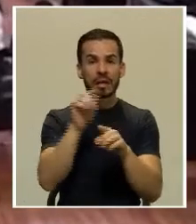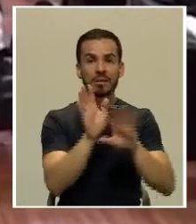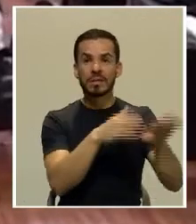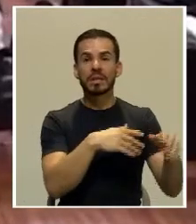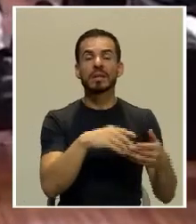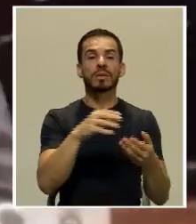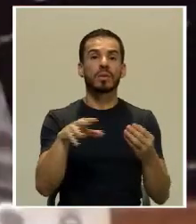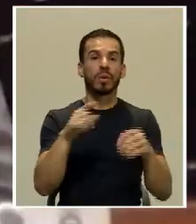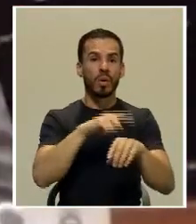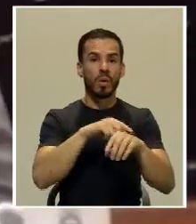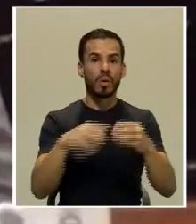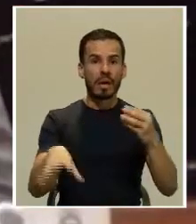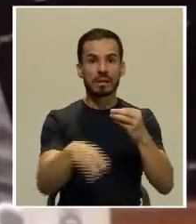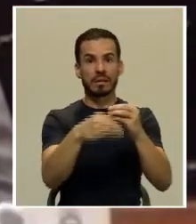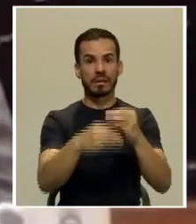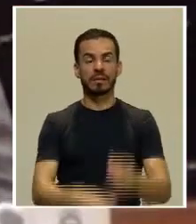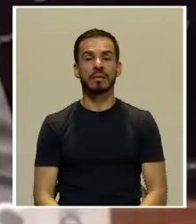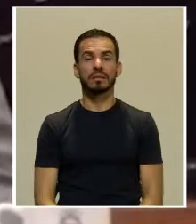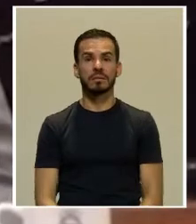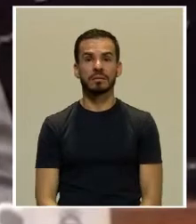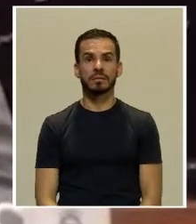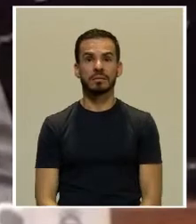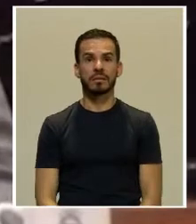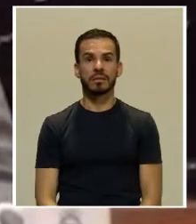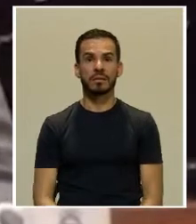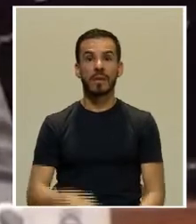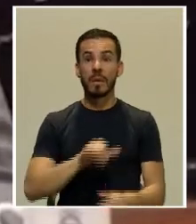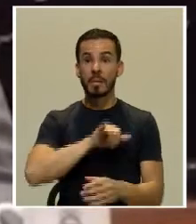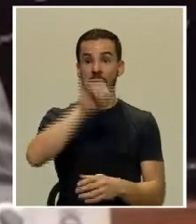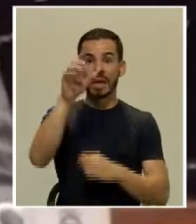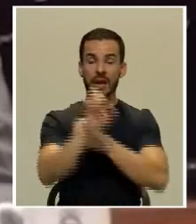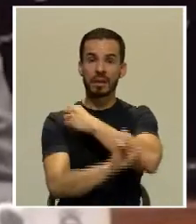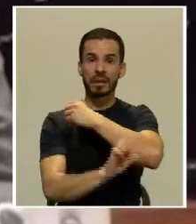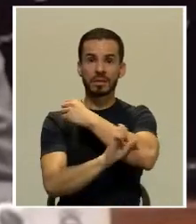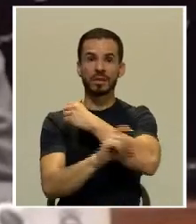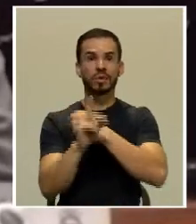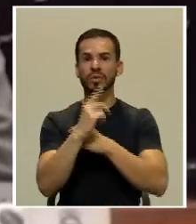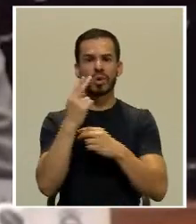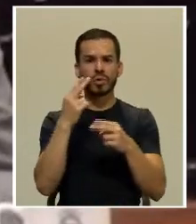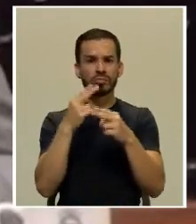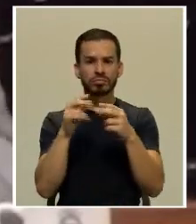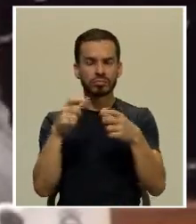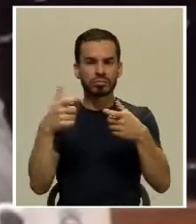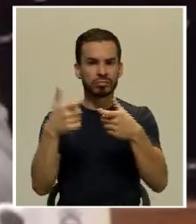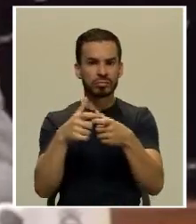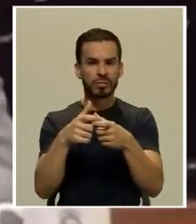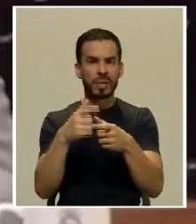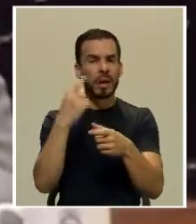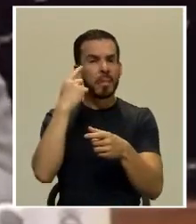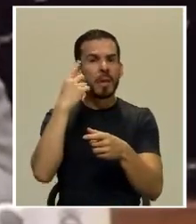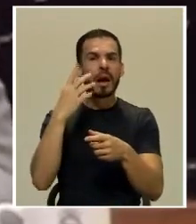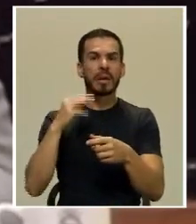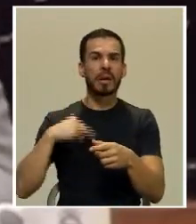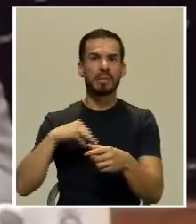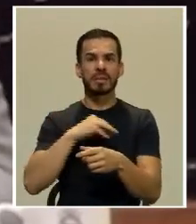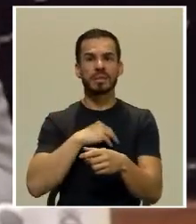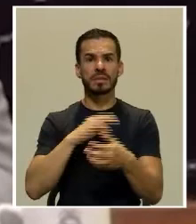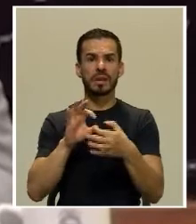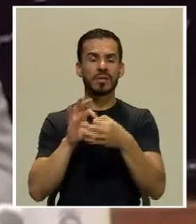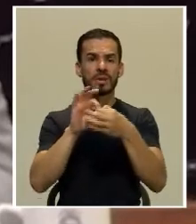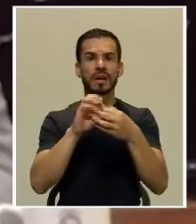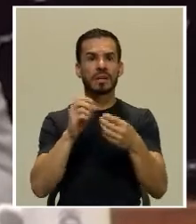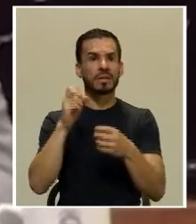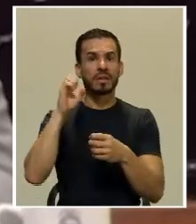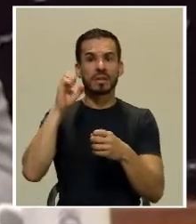pago de horas extras. De hecho, en lo que es viajes al exterior, solo ha quedado una pequeña partida para el Ministerio de